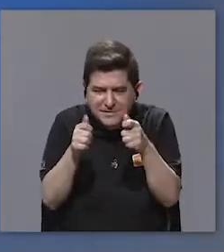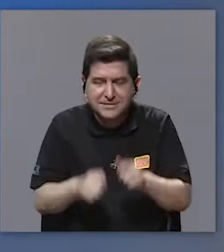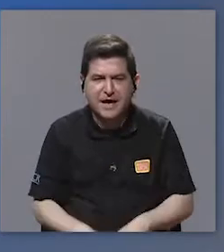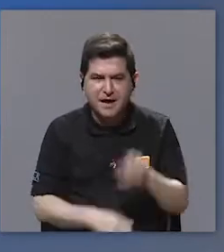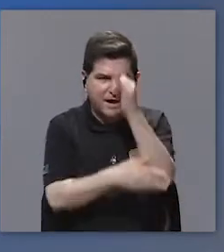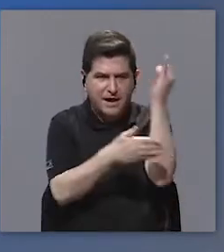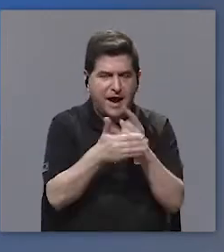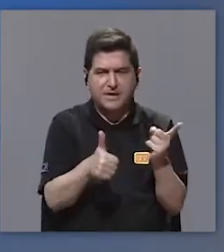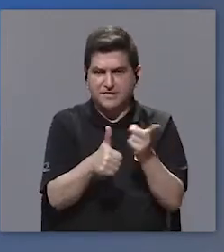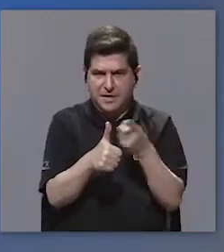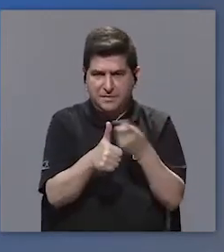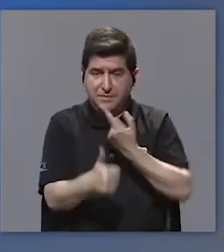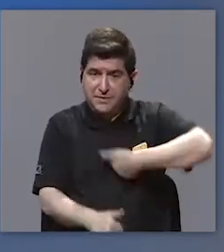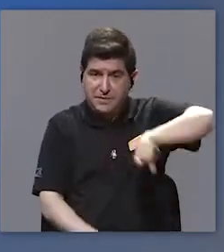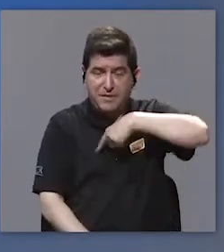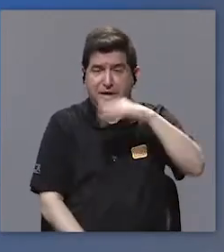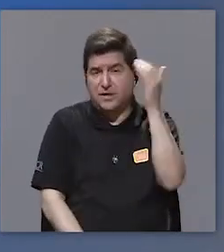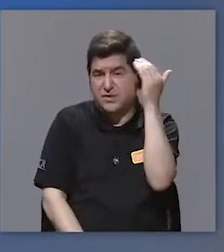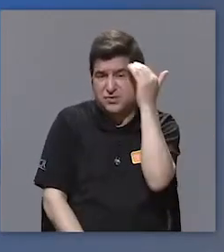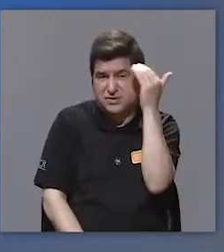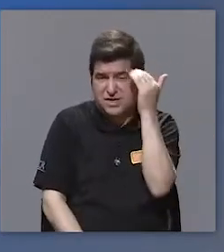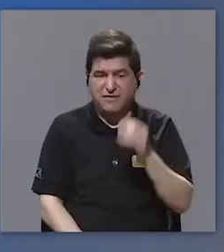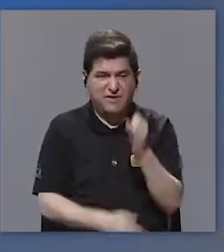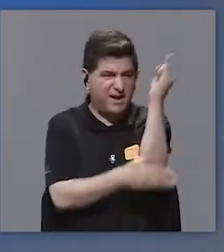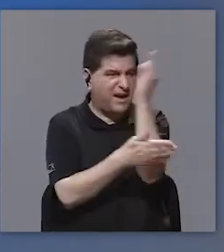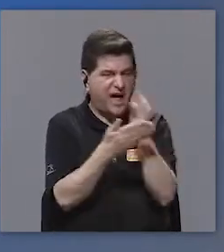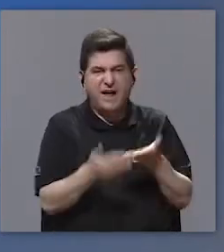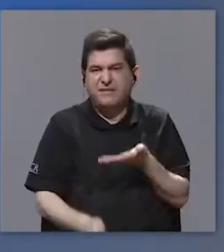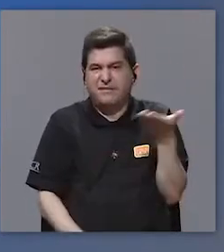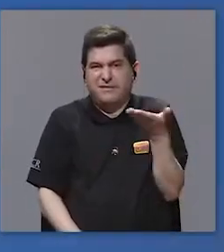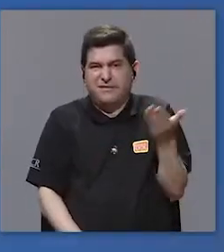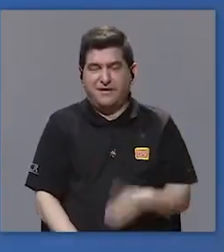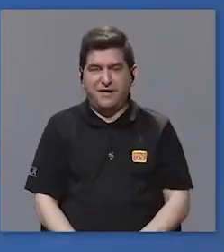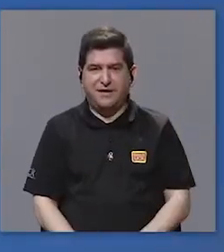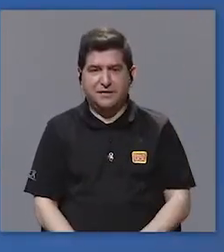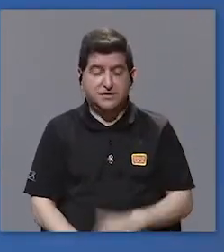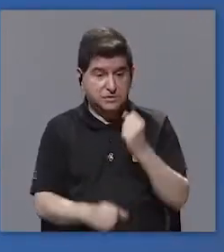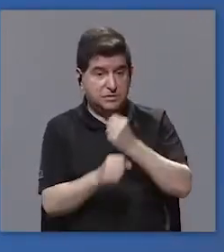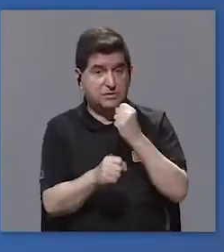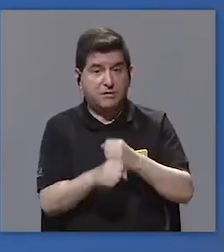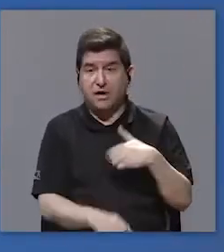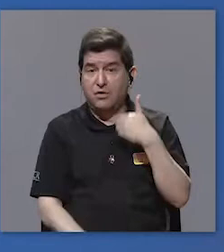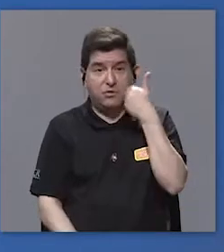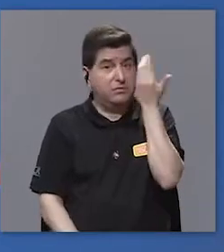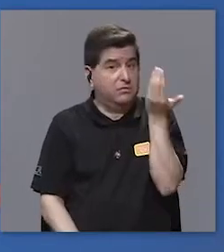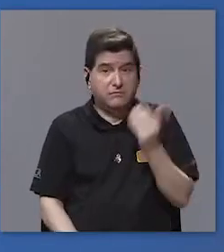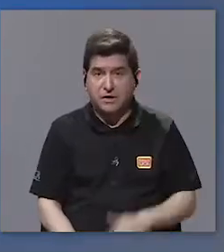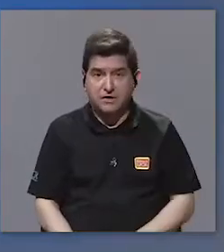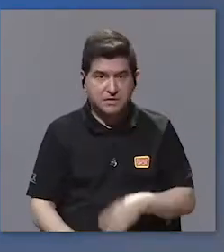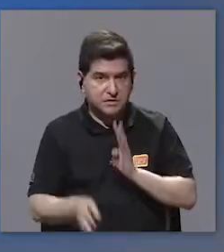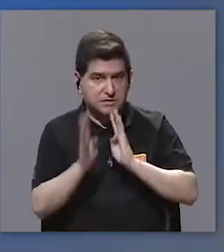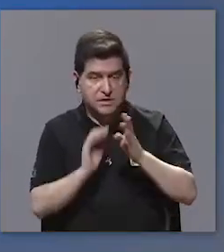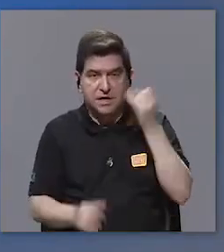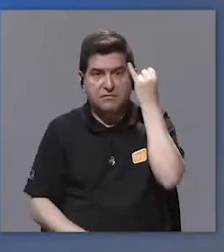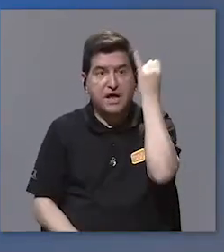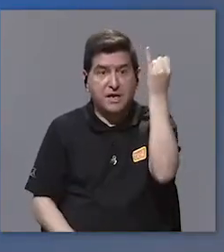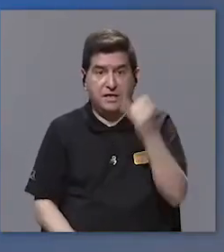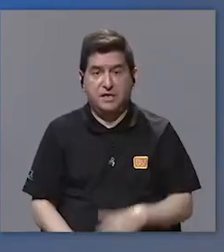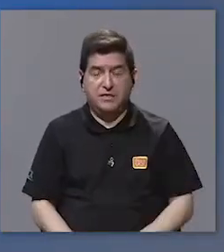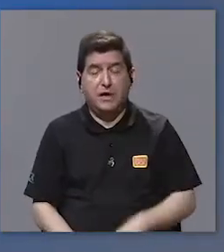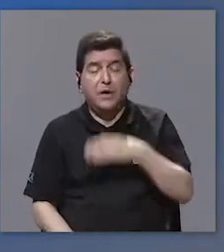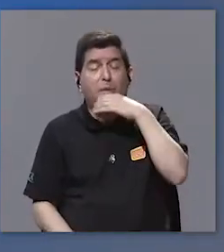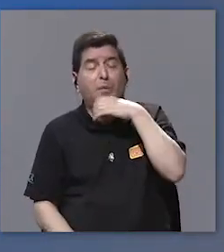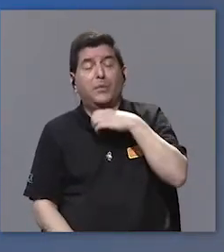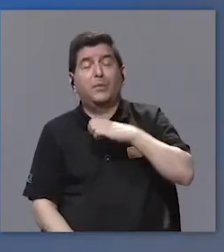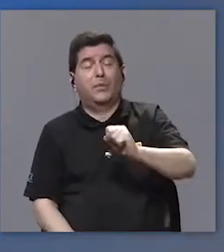videojuegos como arte primero tendríamos que saber qué es arte y por supuesto sería una tarea nada fácil ya que hablamos de un